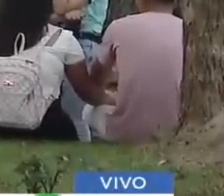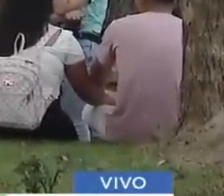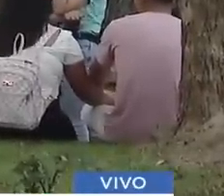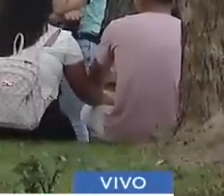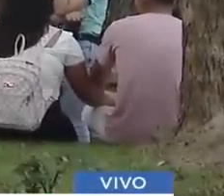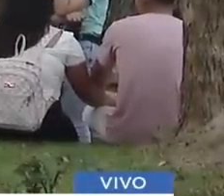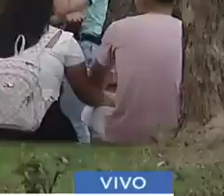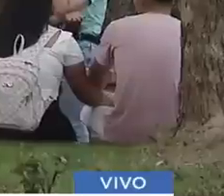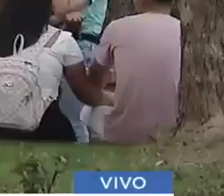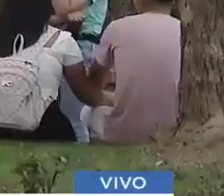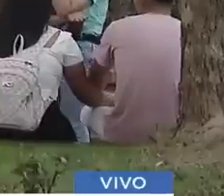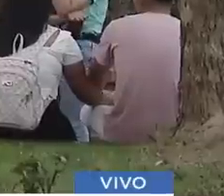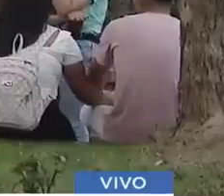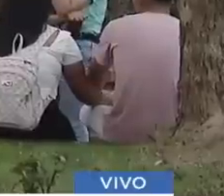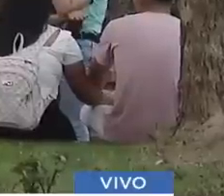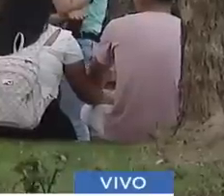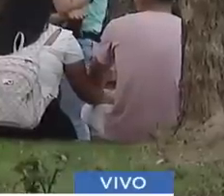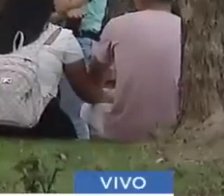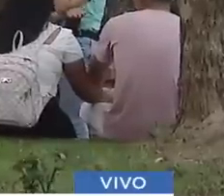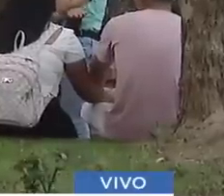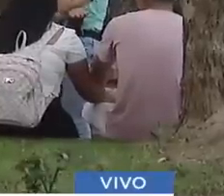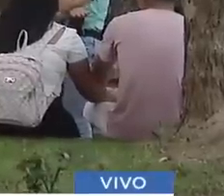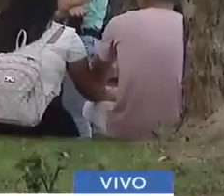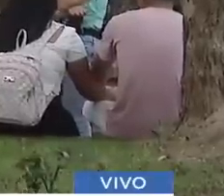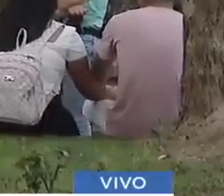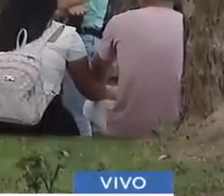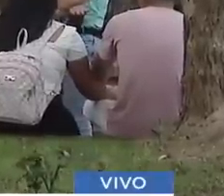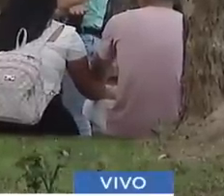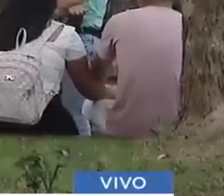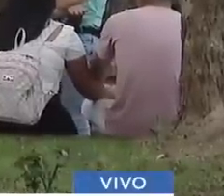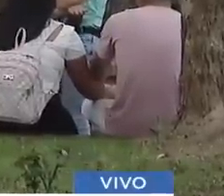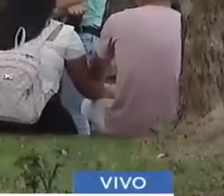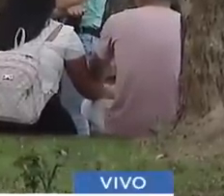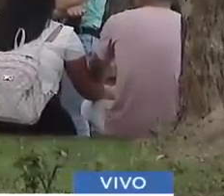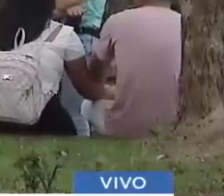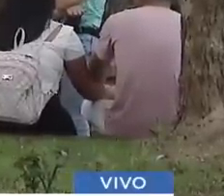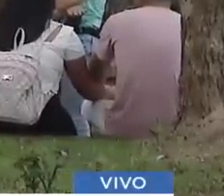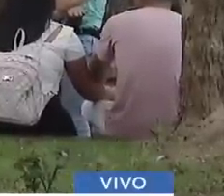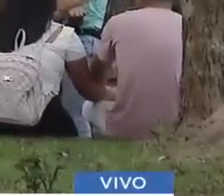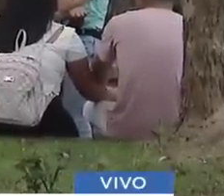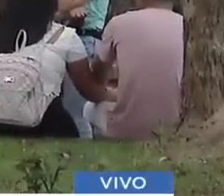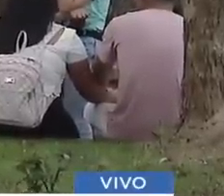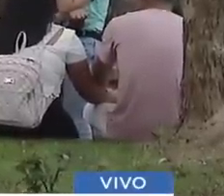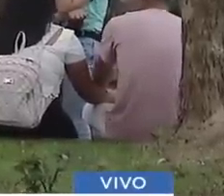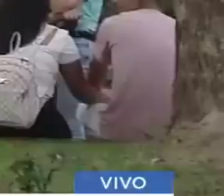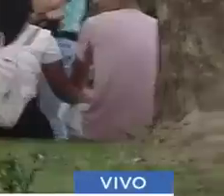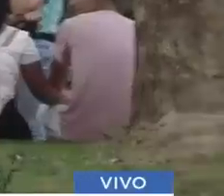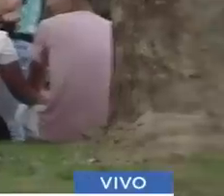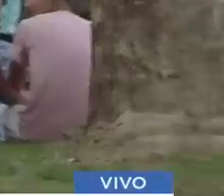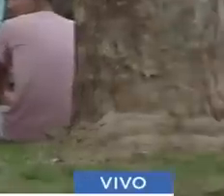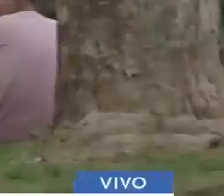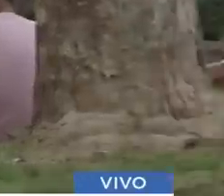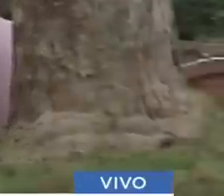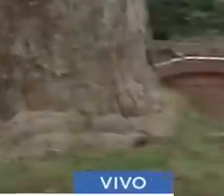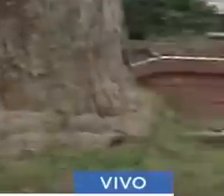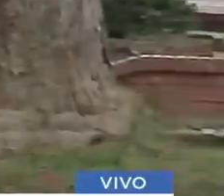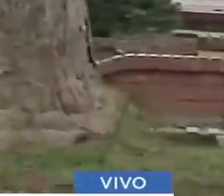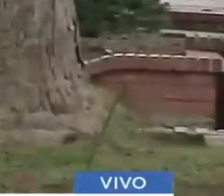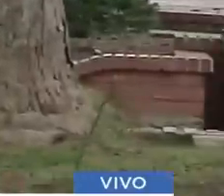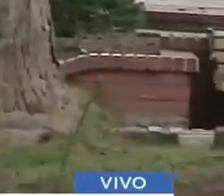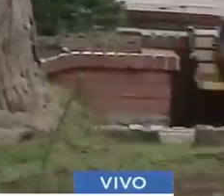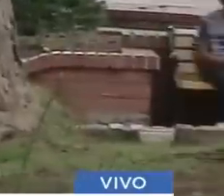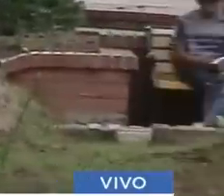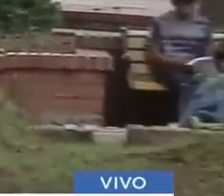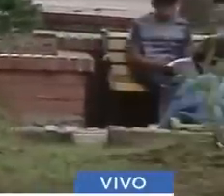que la próxima semana el Hey Festival también va a visitar la ciudad de Medellín y la ciudad de Cartagena. Por lo pronto les cuento que han sido más de